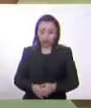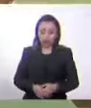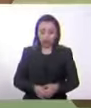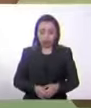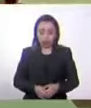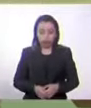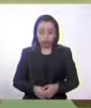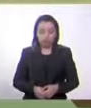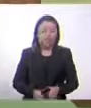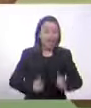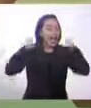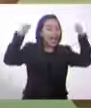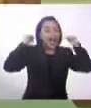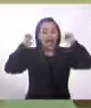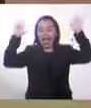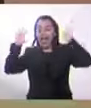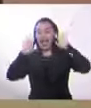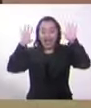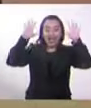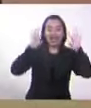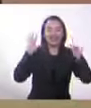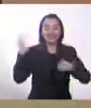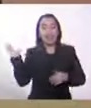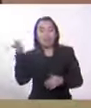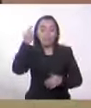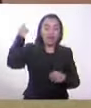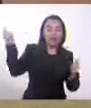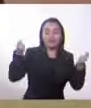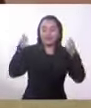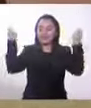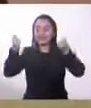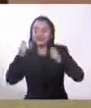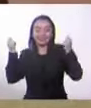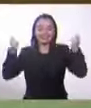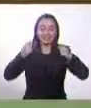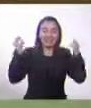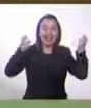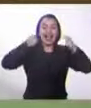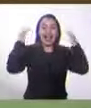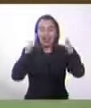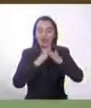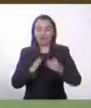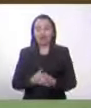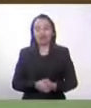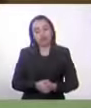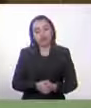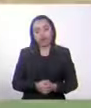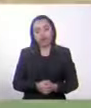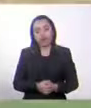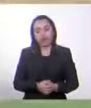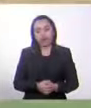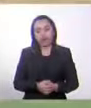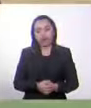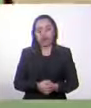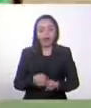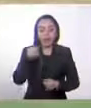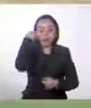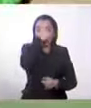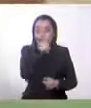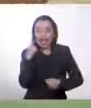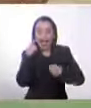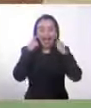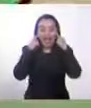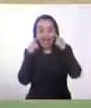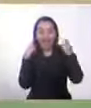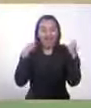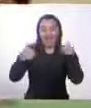Ya nos vamos a la fiesta en la casa del manglar. Con mi linda mascarita yo me voy